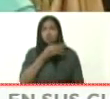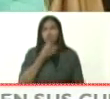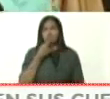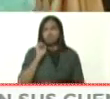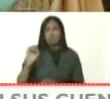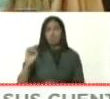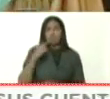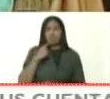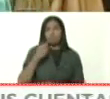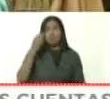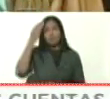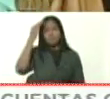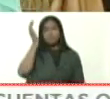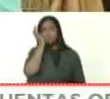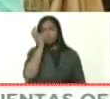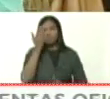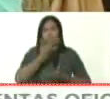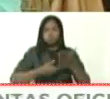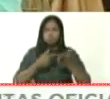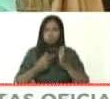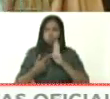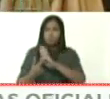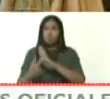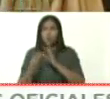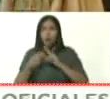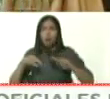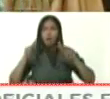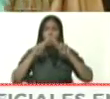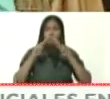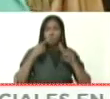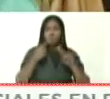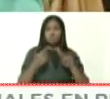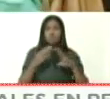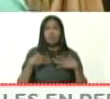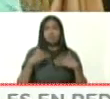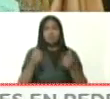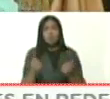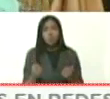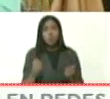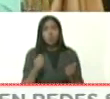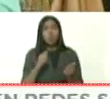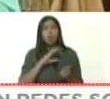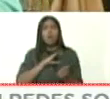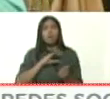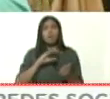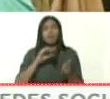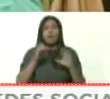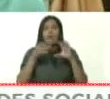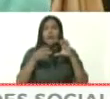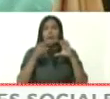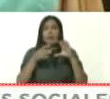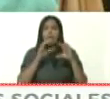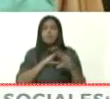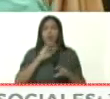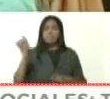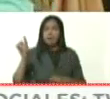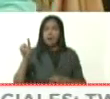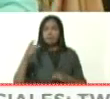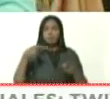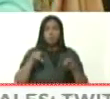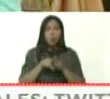Michelle Bachelet mintiendo que la salud, el carnet de la patria, el CLAP,